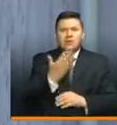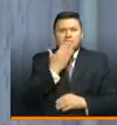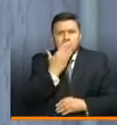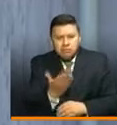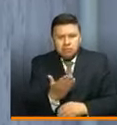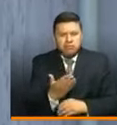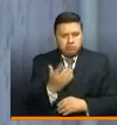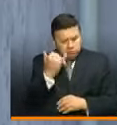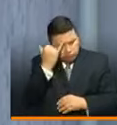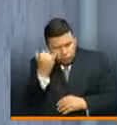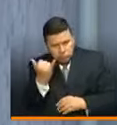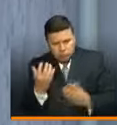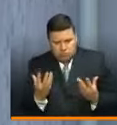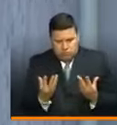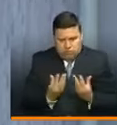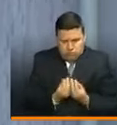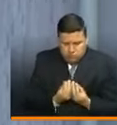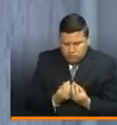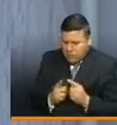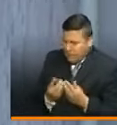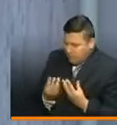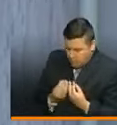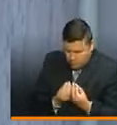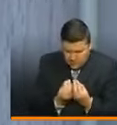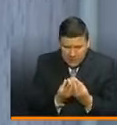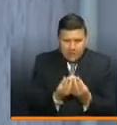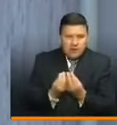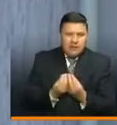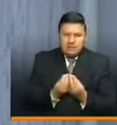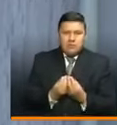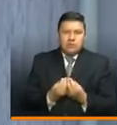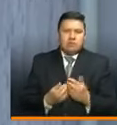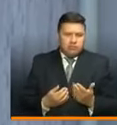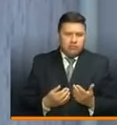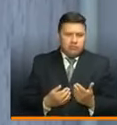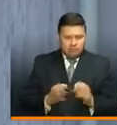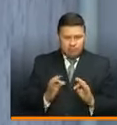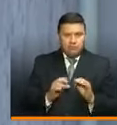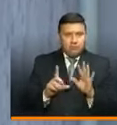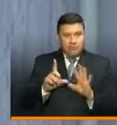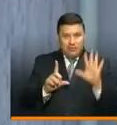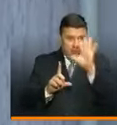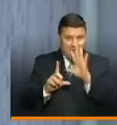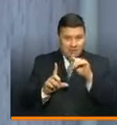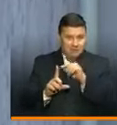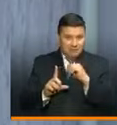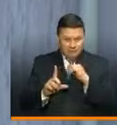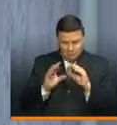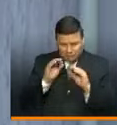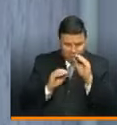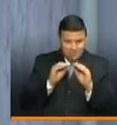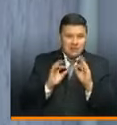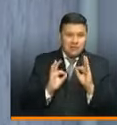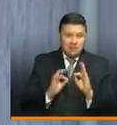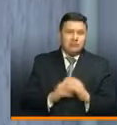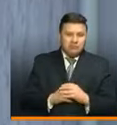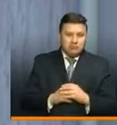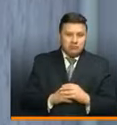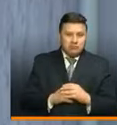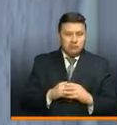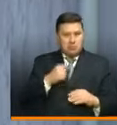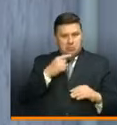y la capacidad de armar equipos multidisciplinares así de rápidos, es la capacidad de armar videos también, que han tenido todos. Han